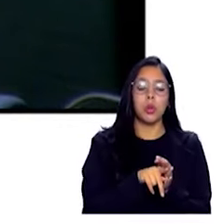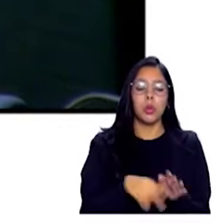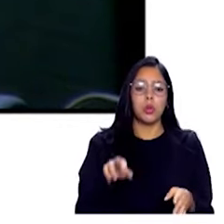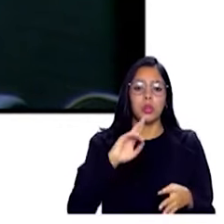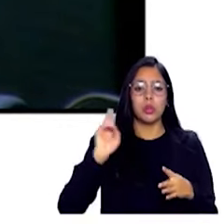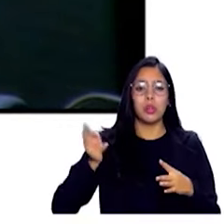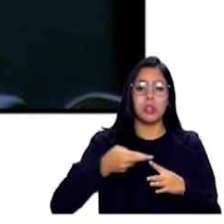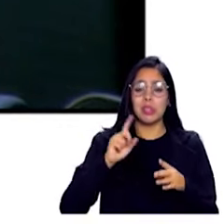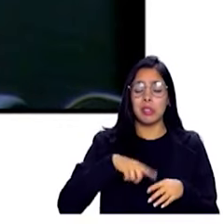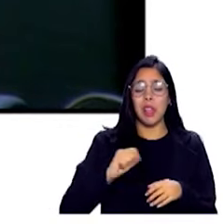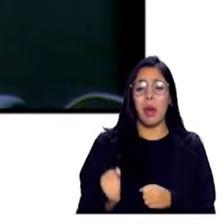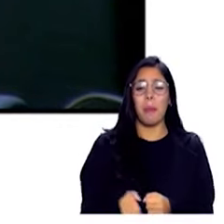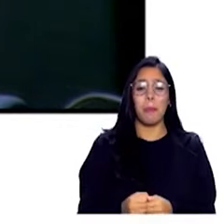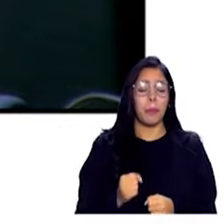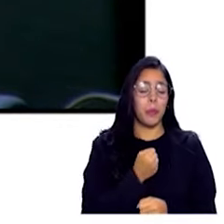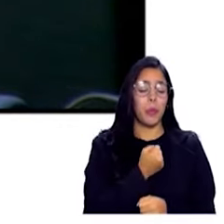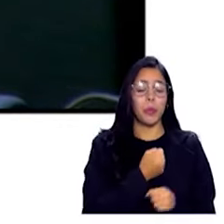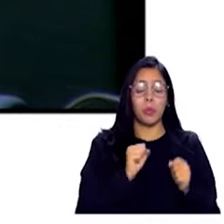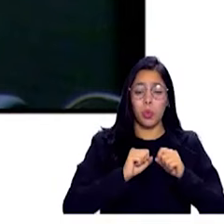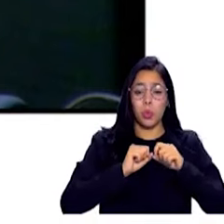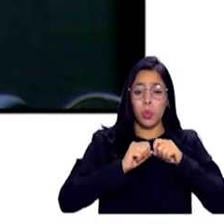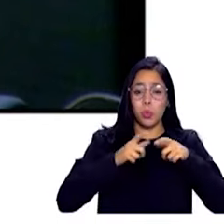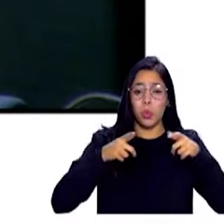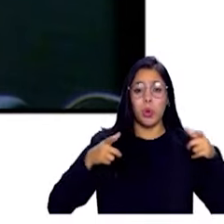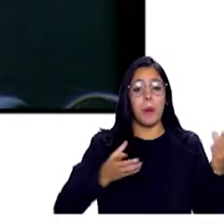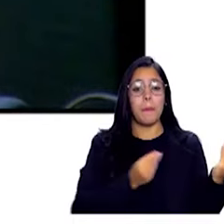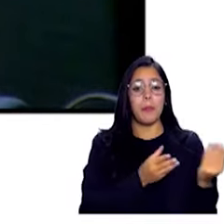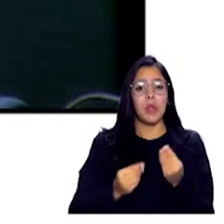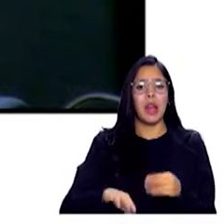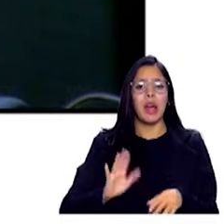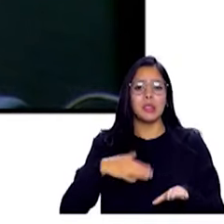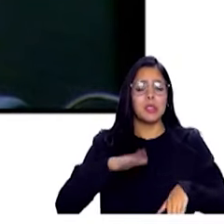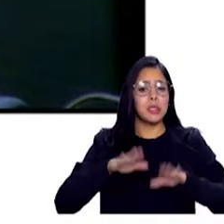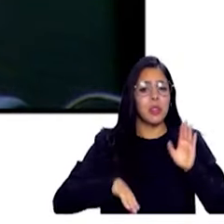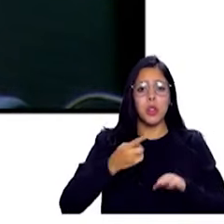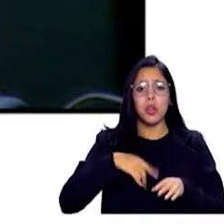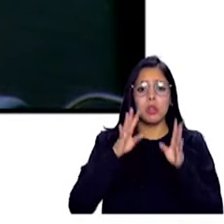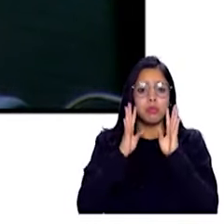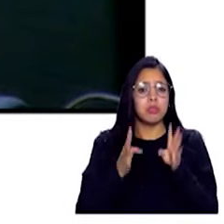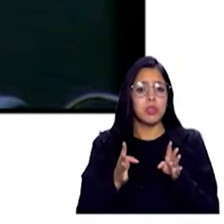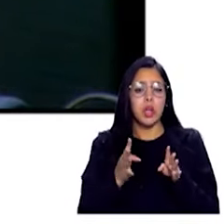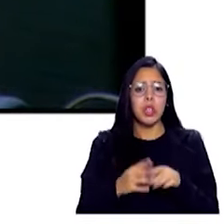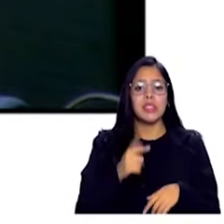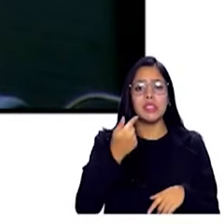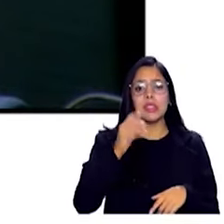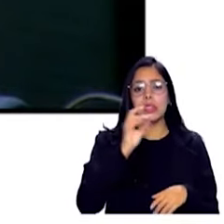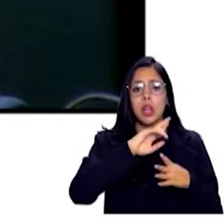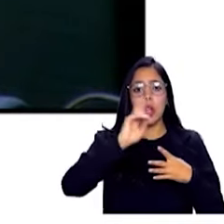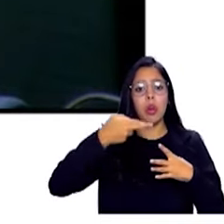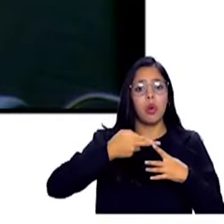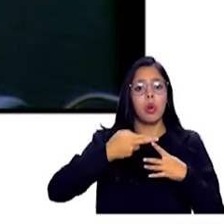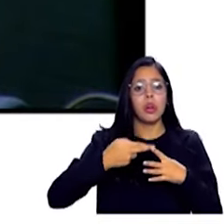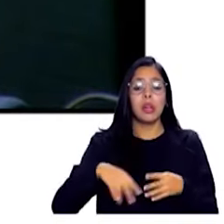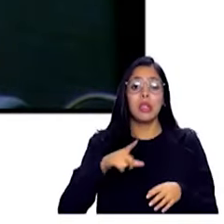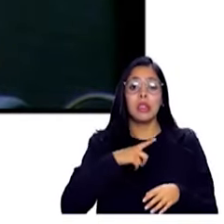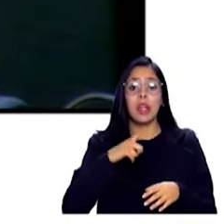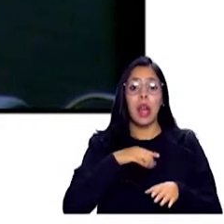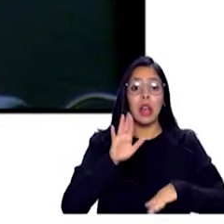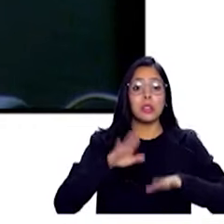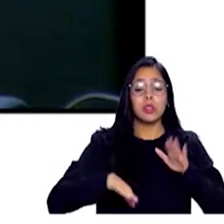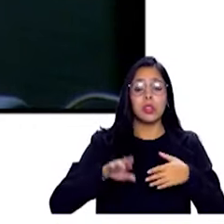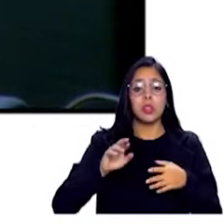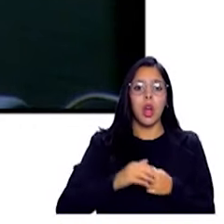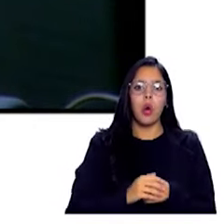resuelto 70 recursos Pero A lo mejor Hay recursos que tienen 50 motivos de casa 100